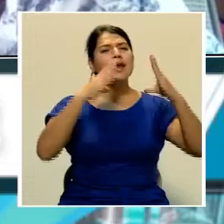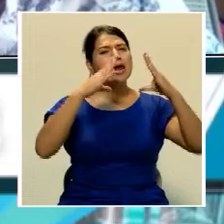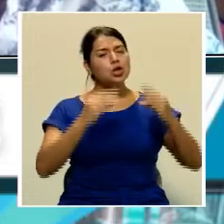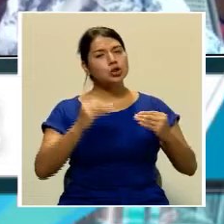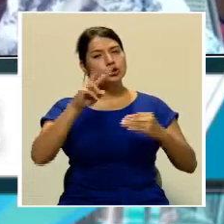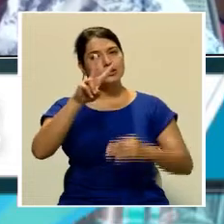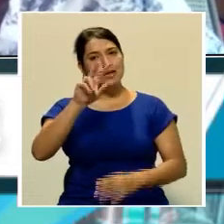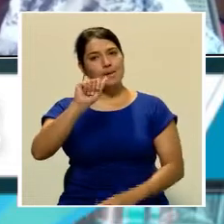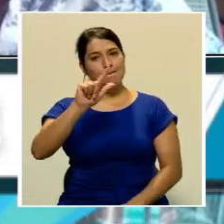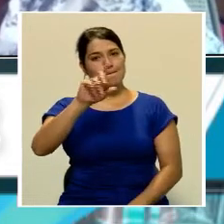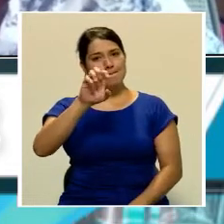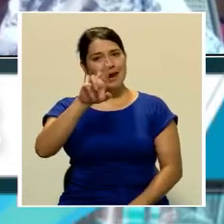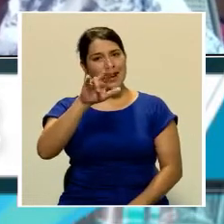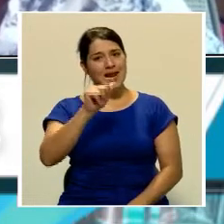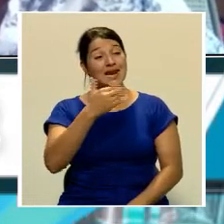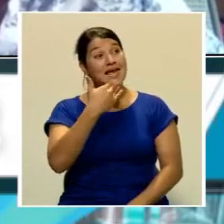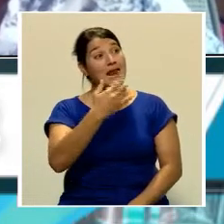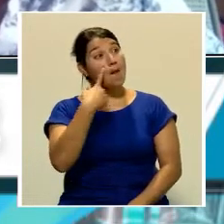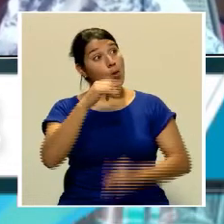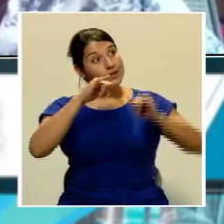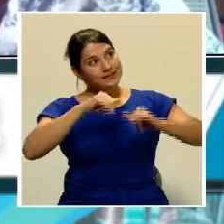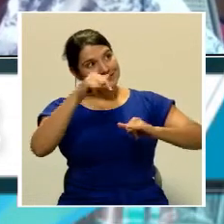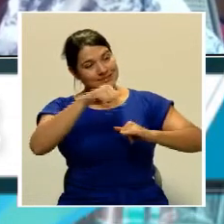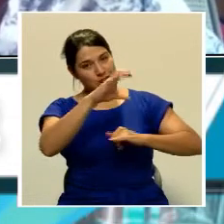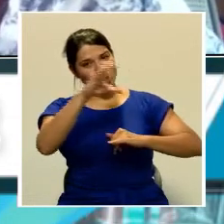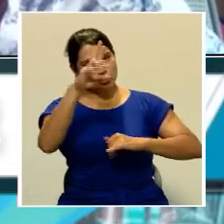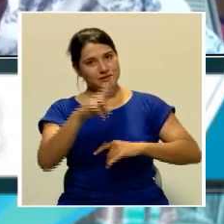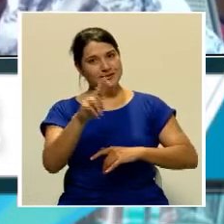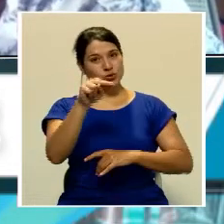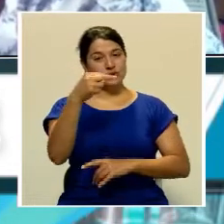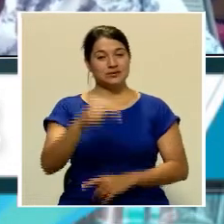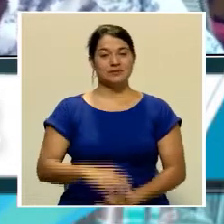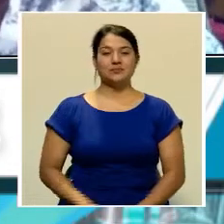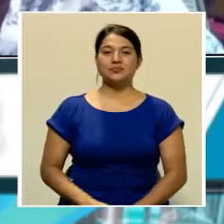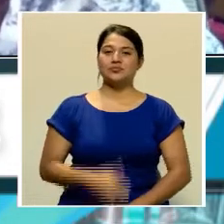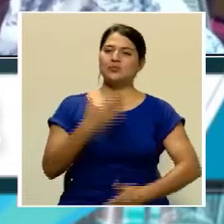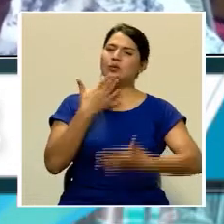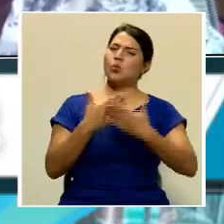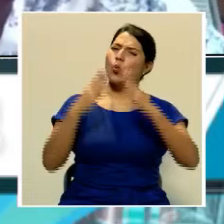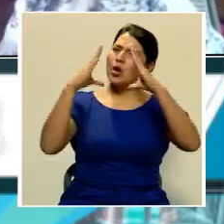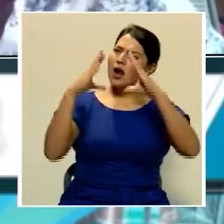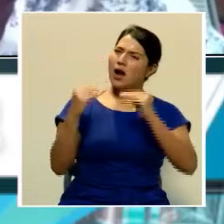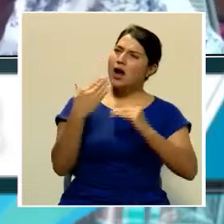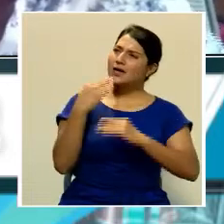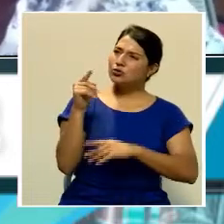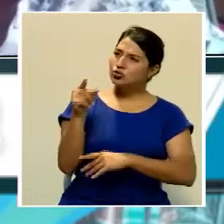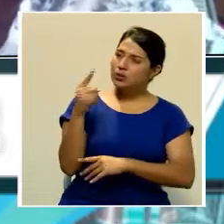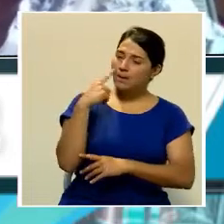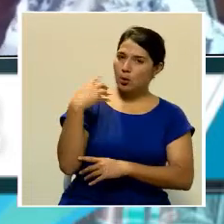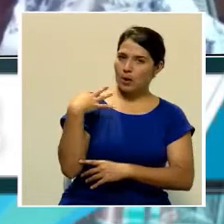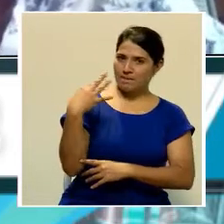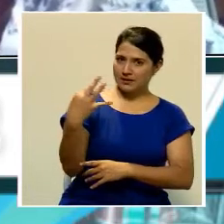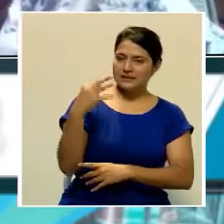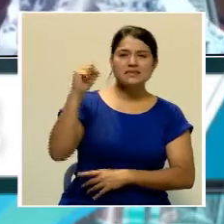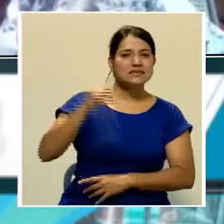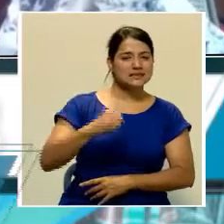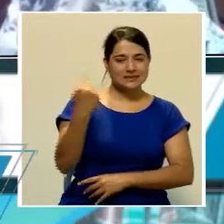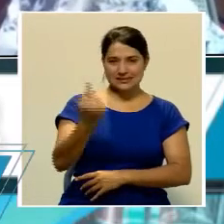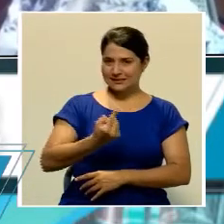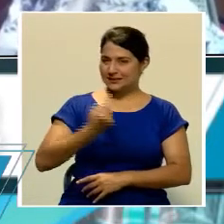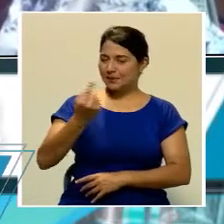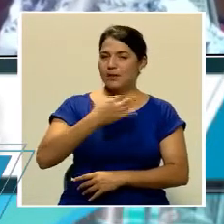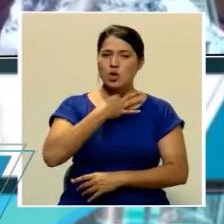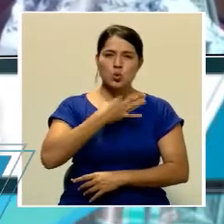Muchas gracias por estar en el set de Costa Rica Noticias. Bueno, muchas gracias por la invitación y sí, siempre es un